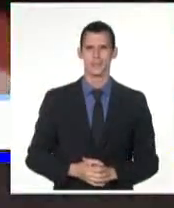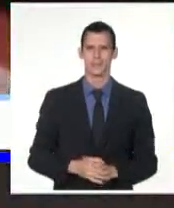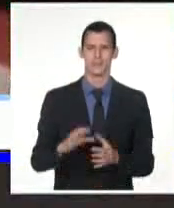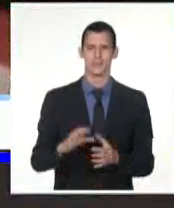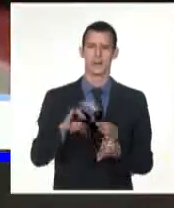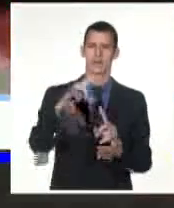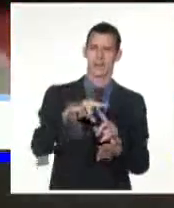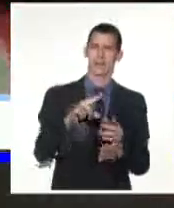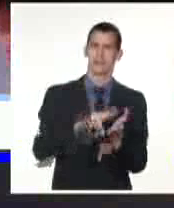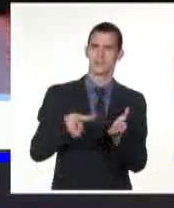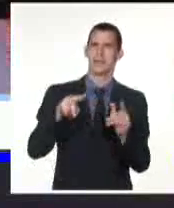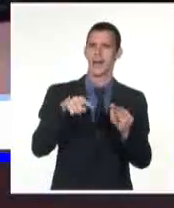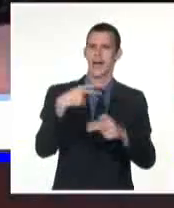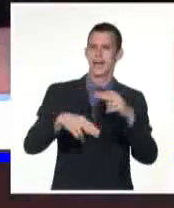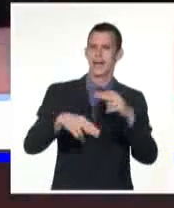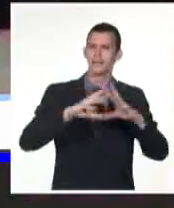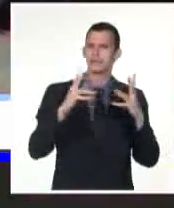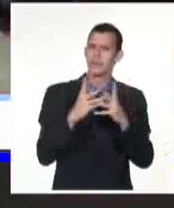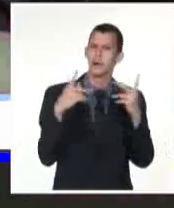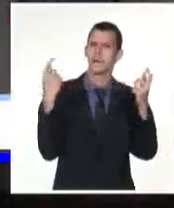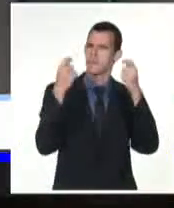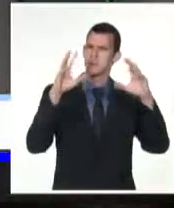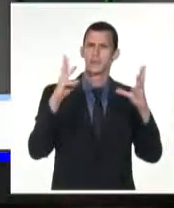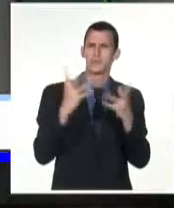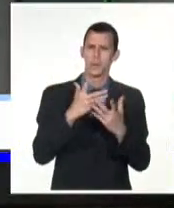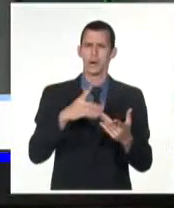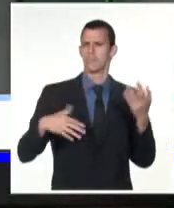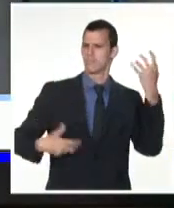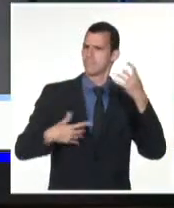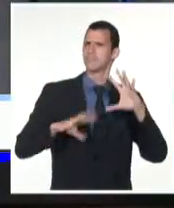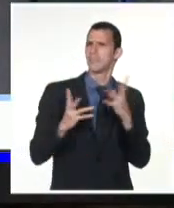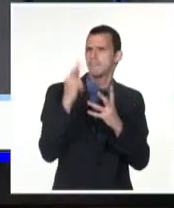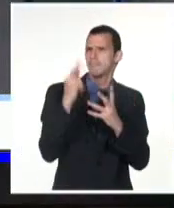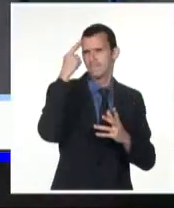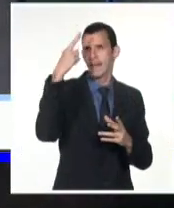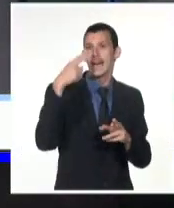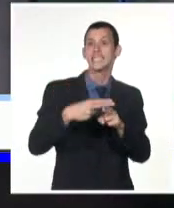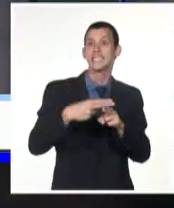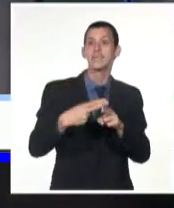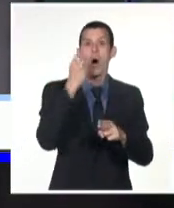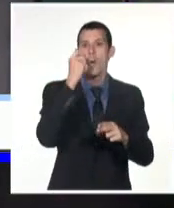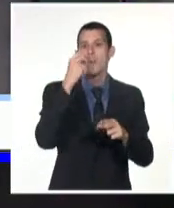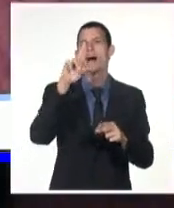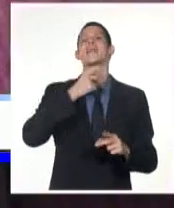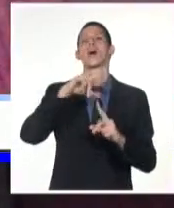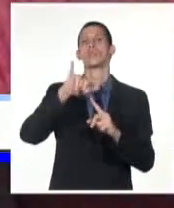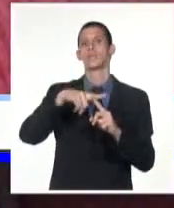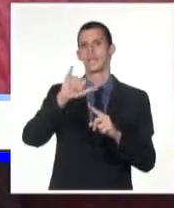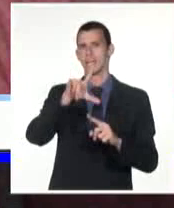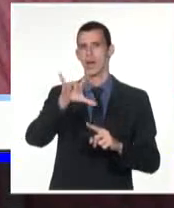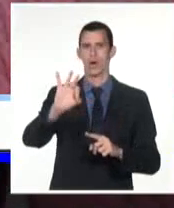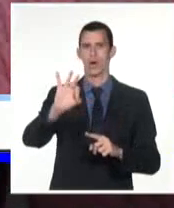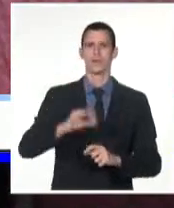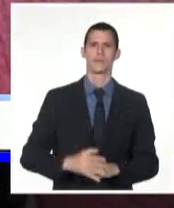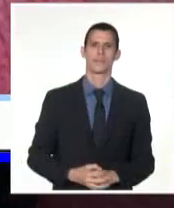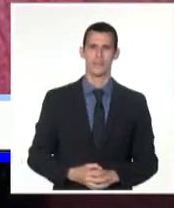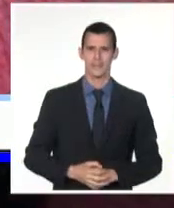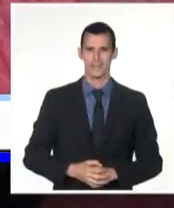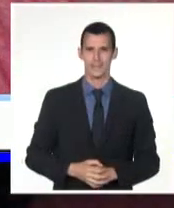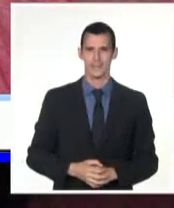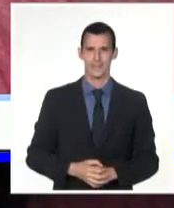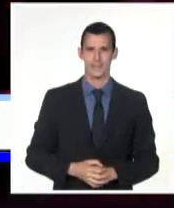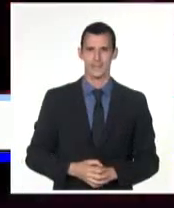edición de la fiesta campesina Reutilio Domínguez In Memoriam para enaltecer desde su tierra natal la impronta creativa de